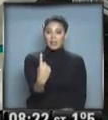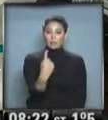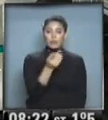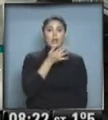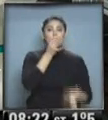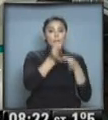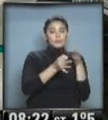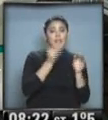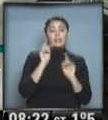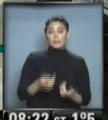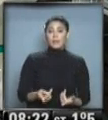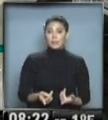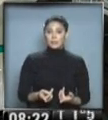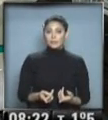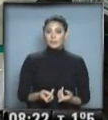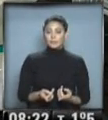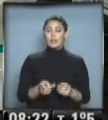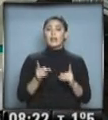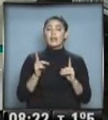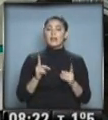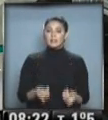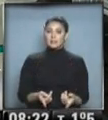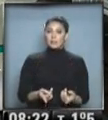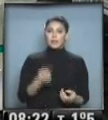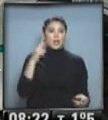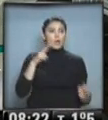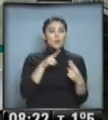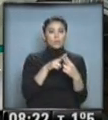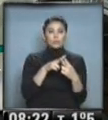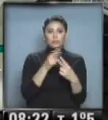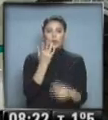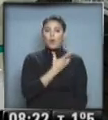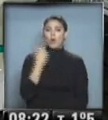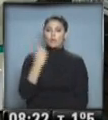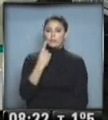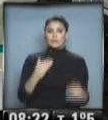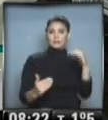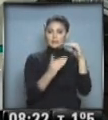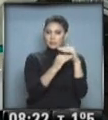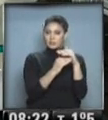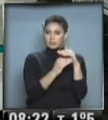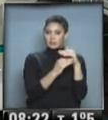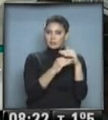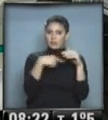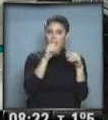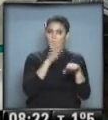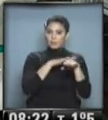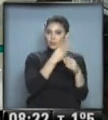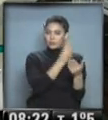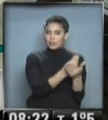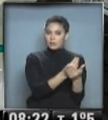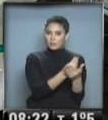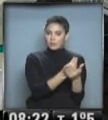y obviamente también tenemos un encuentro con la oficialidad y la suboficialidad que reviste allí,